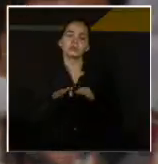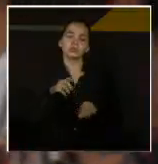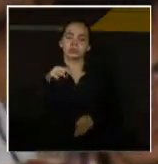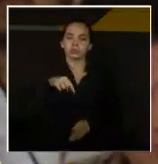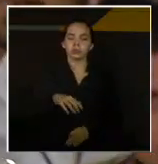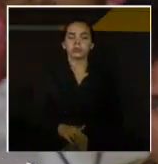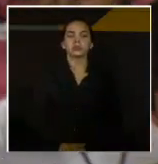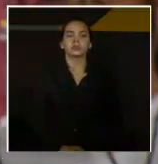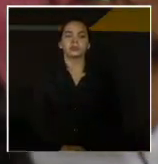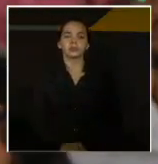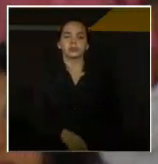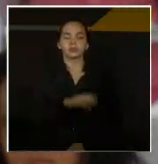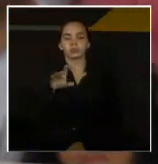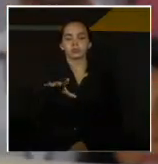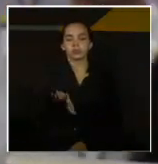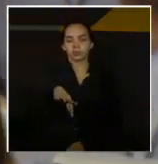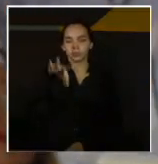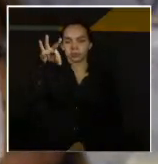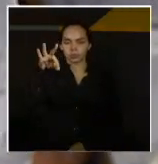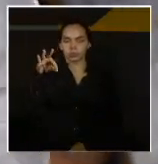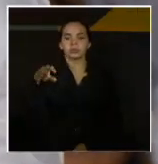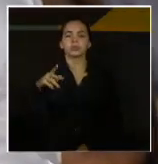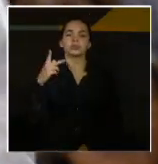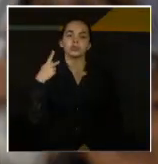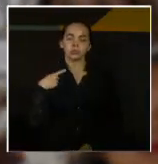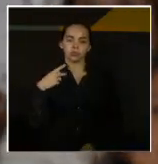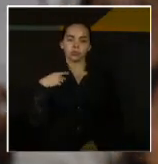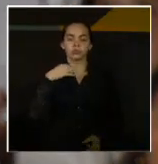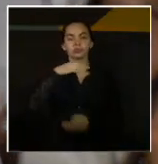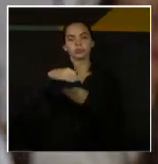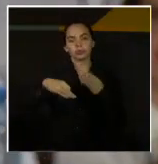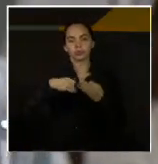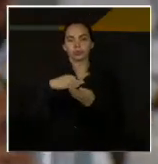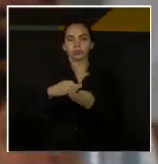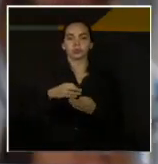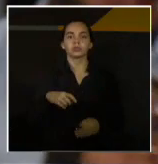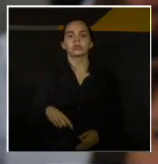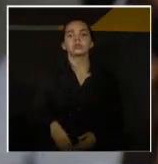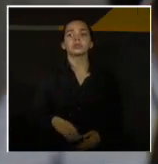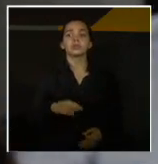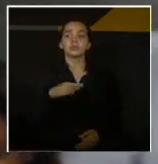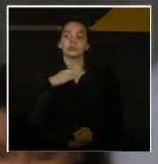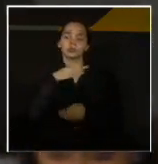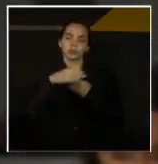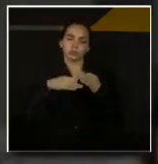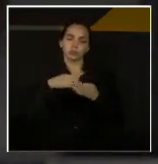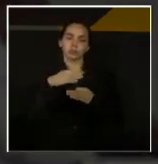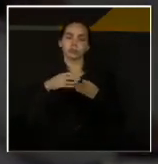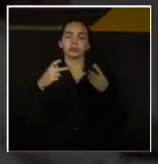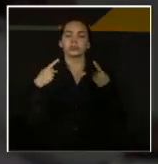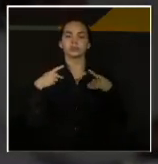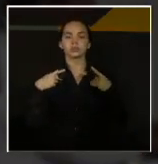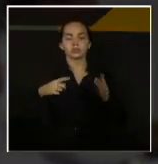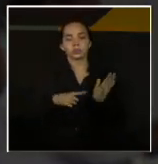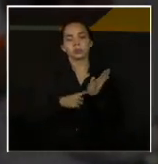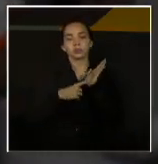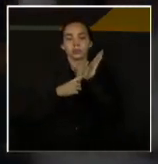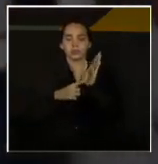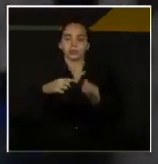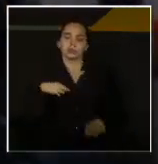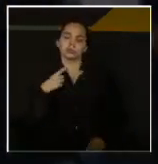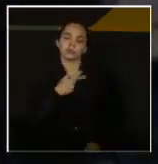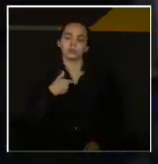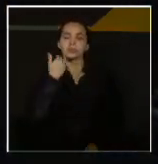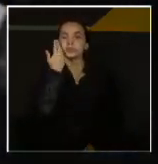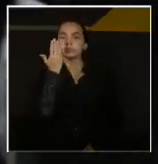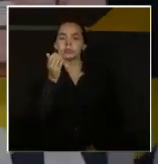el fiscal debe ser elegido por la sociedad. Yo creo que el fiscal debe ser una persona que represente los intereses de la sociedad. Que